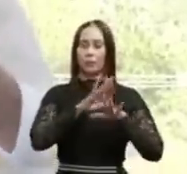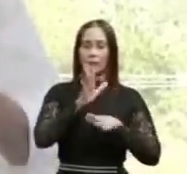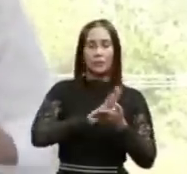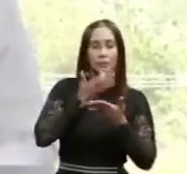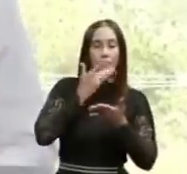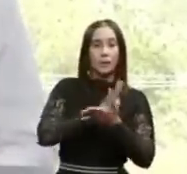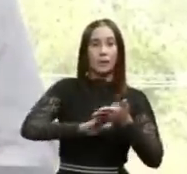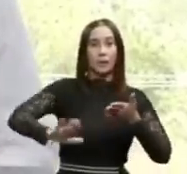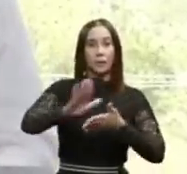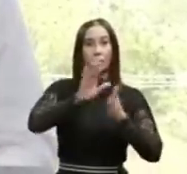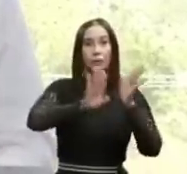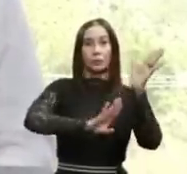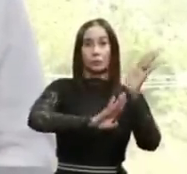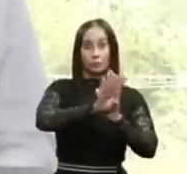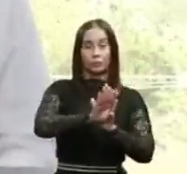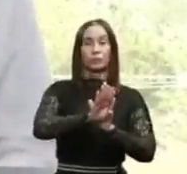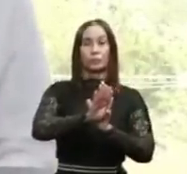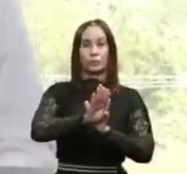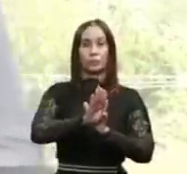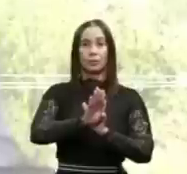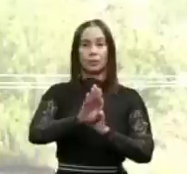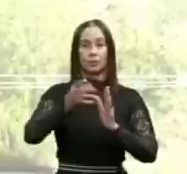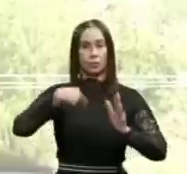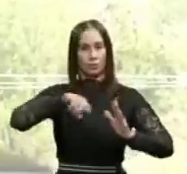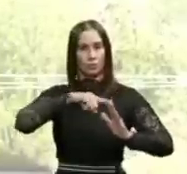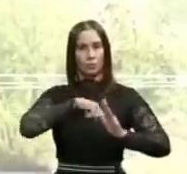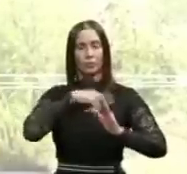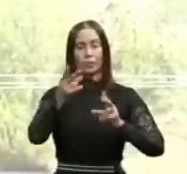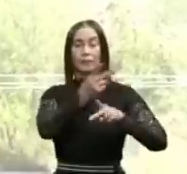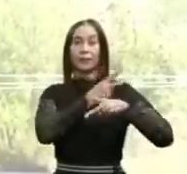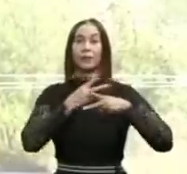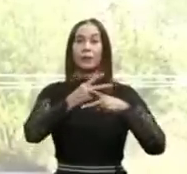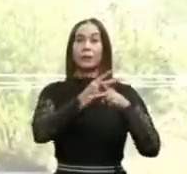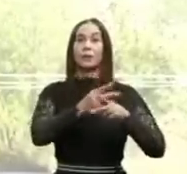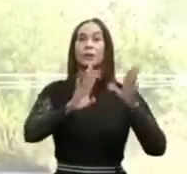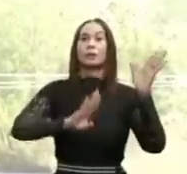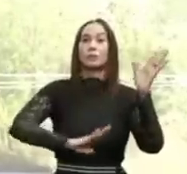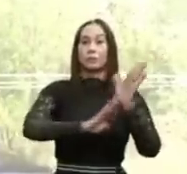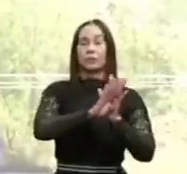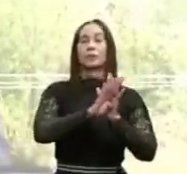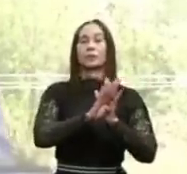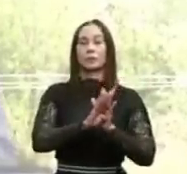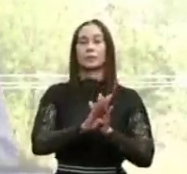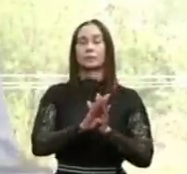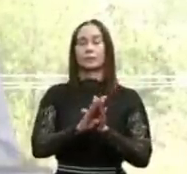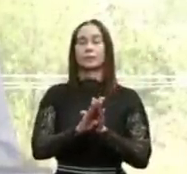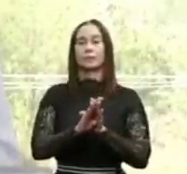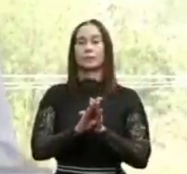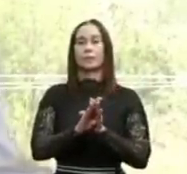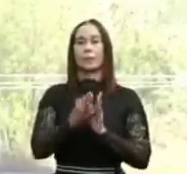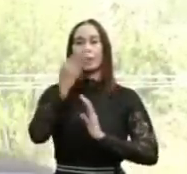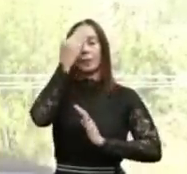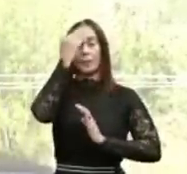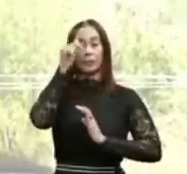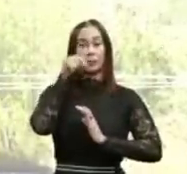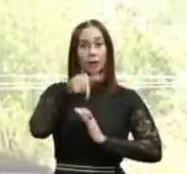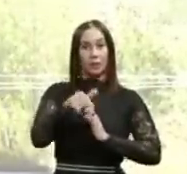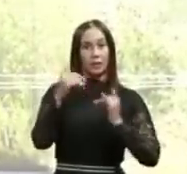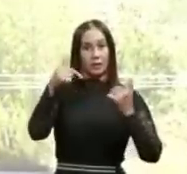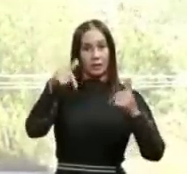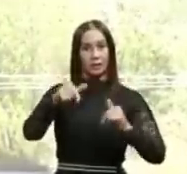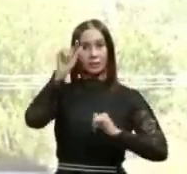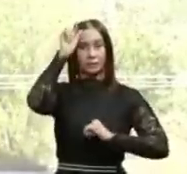nuestro progreso. Vamos a defender nuestro progreso, porque este